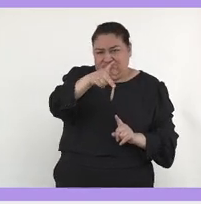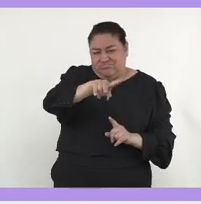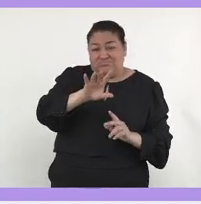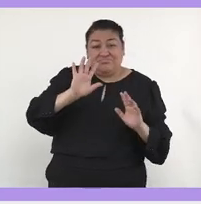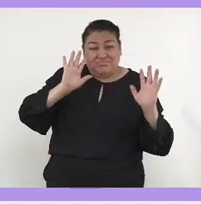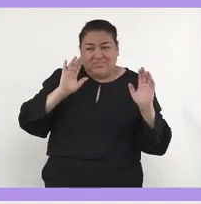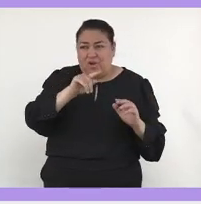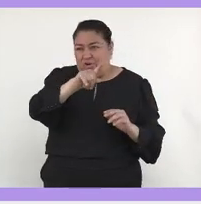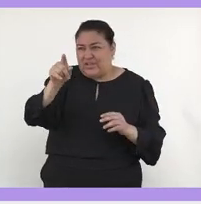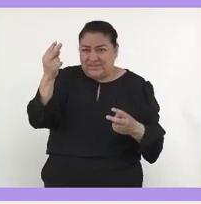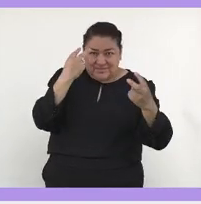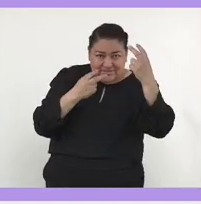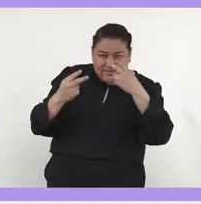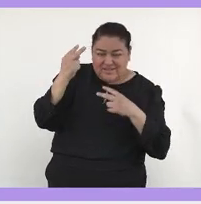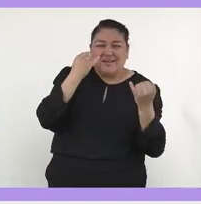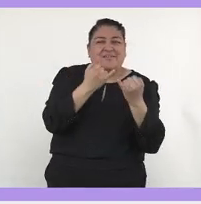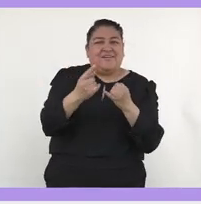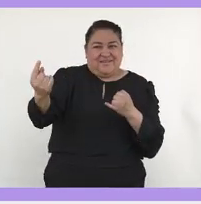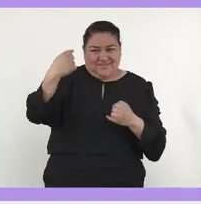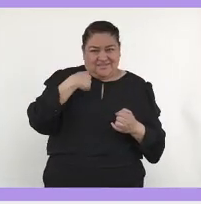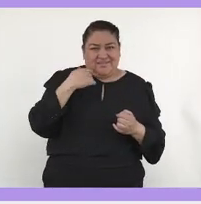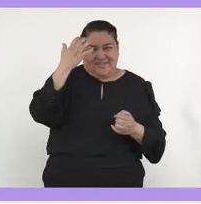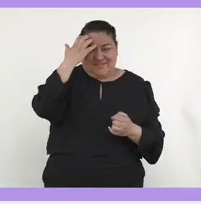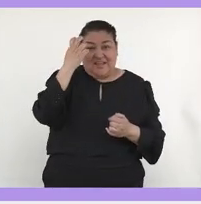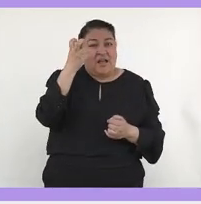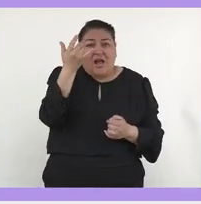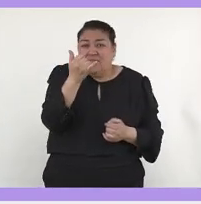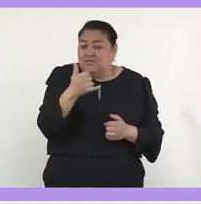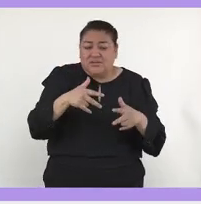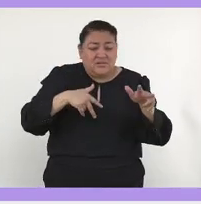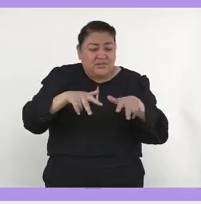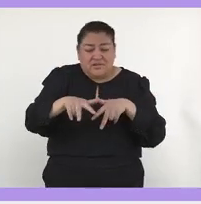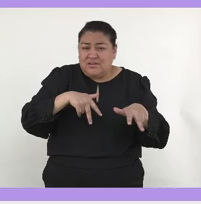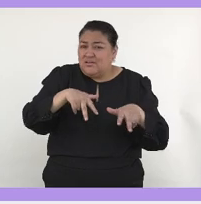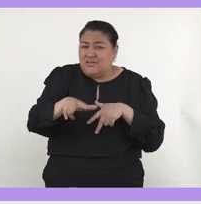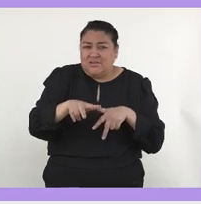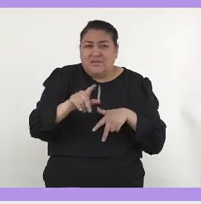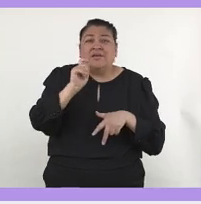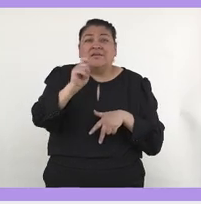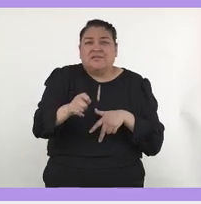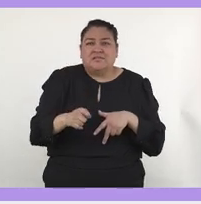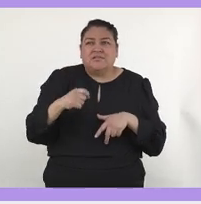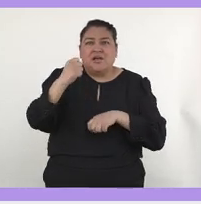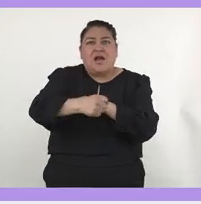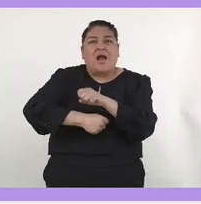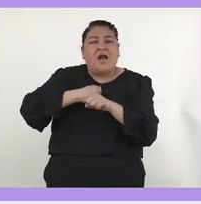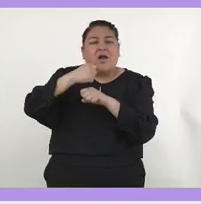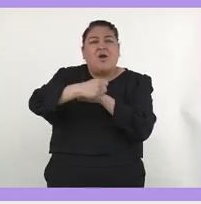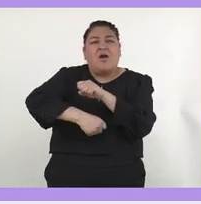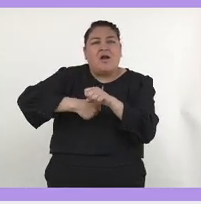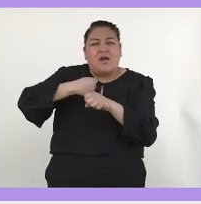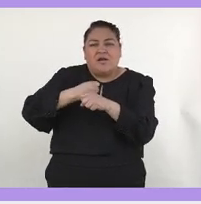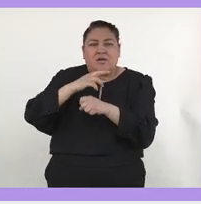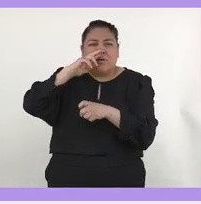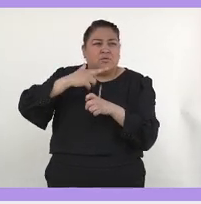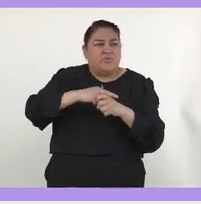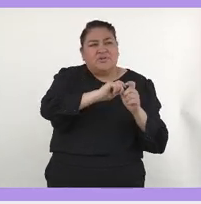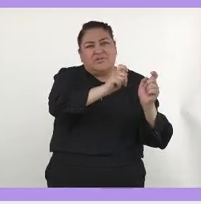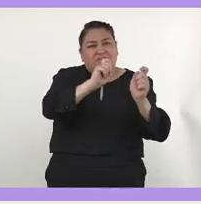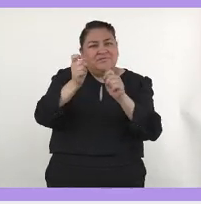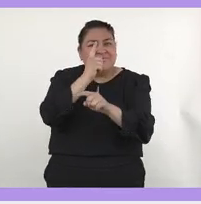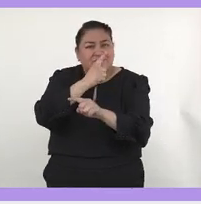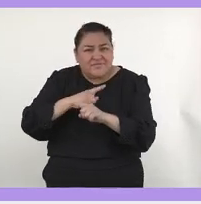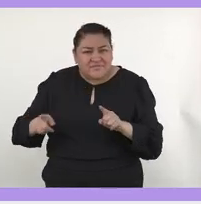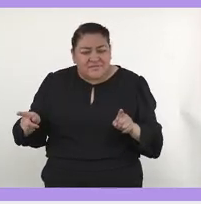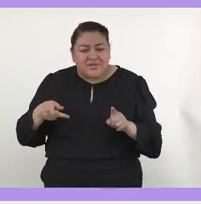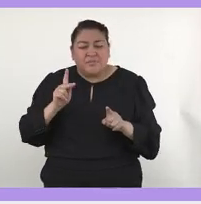pues eso también es es la magia del fútbol no que hoy nos vuelve a reunir desde otras trincheras pero con la